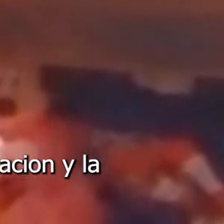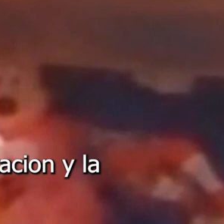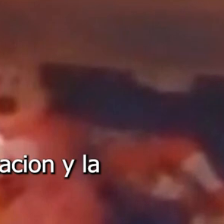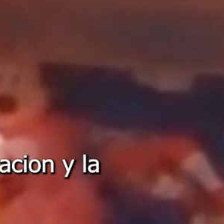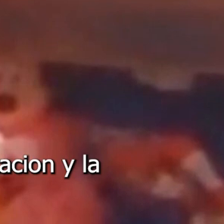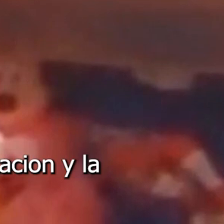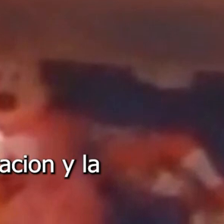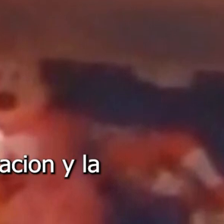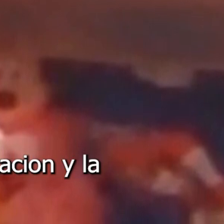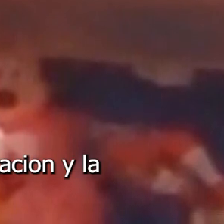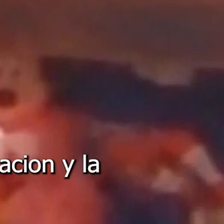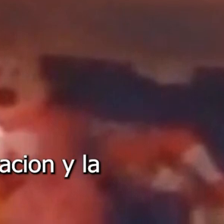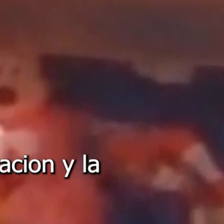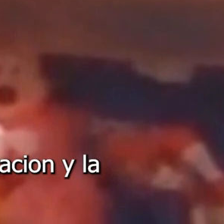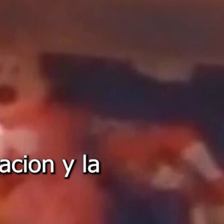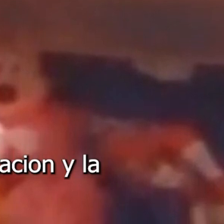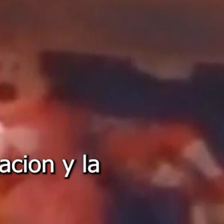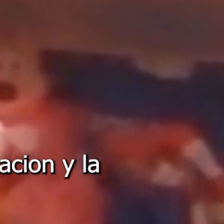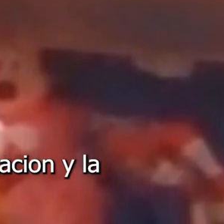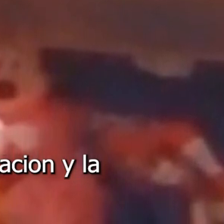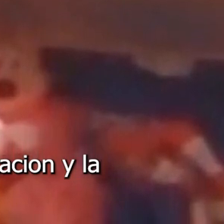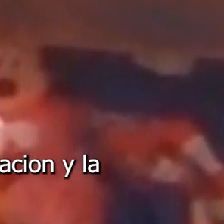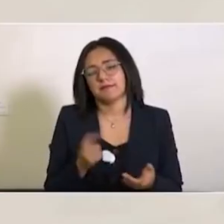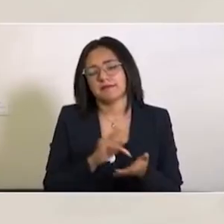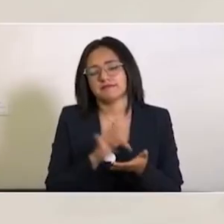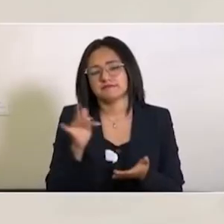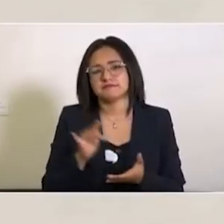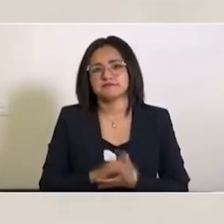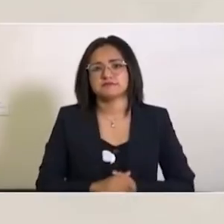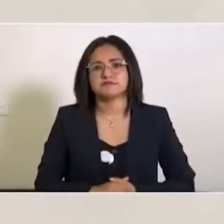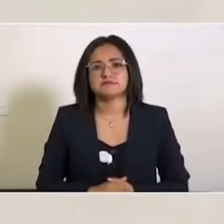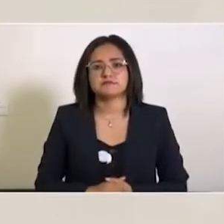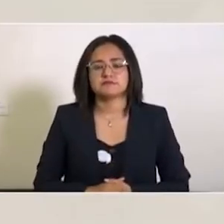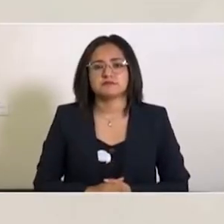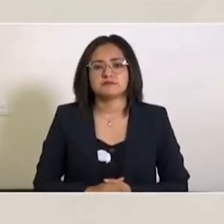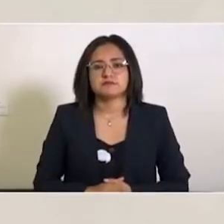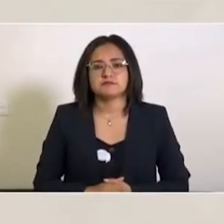en la sensacionalización y la falta de ética para darlo a conocer.